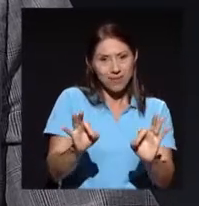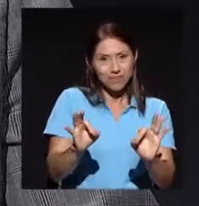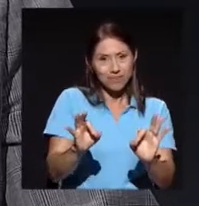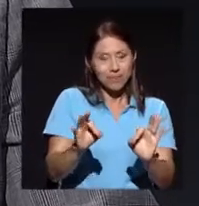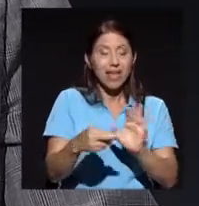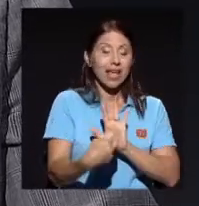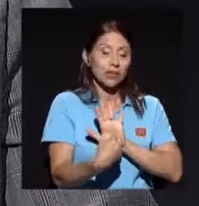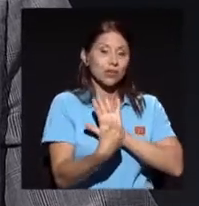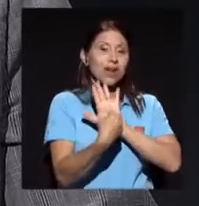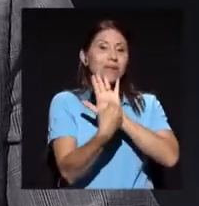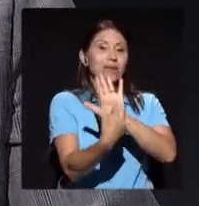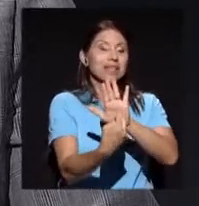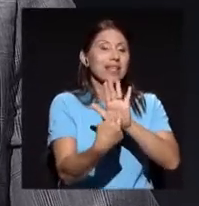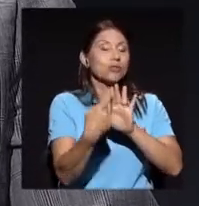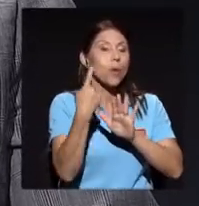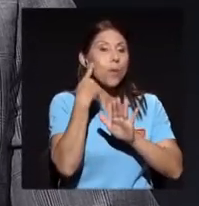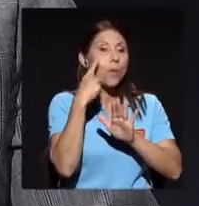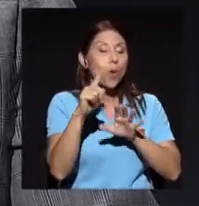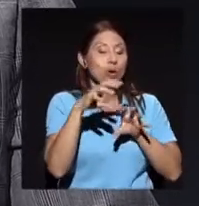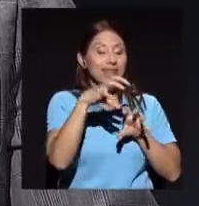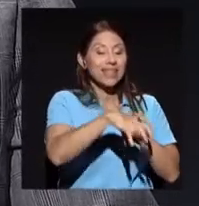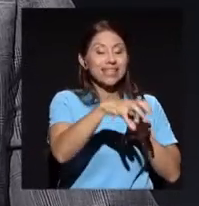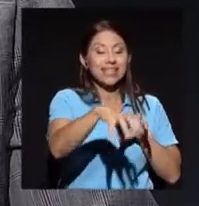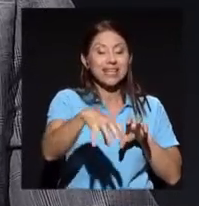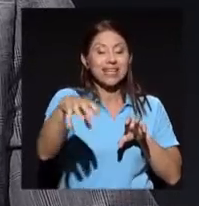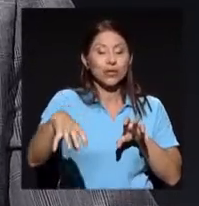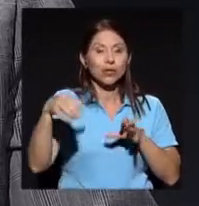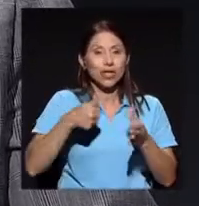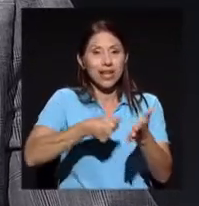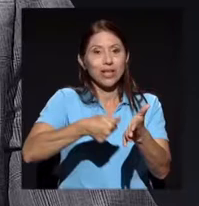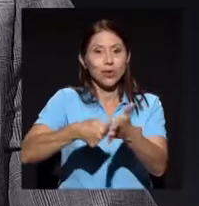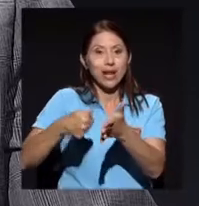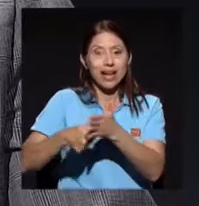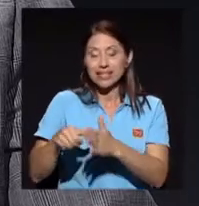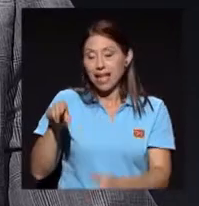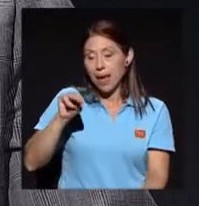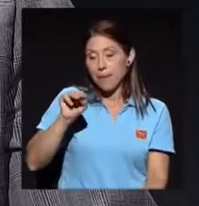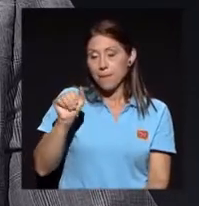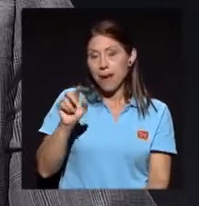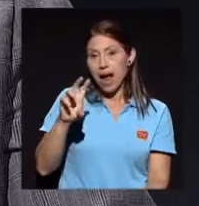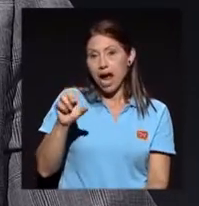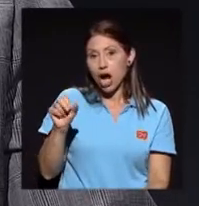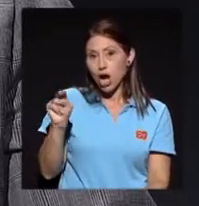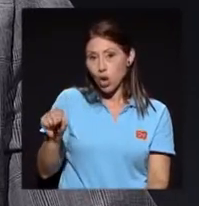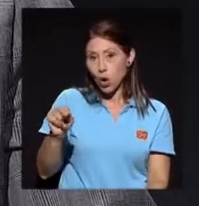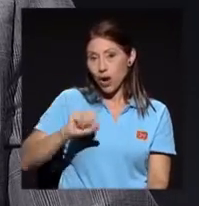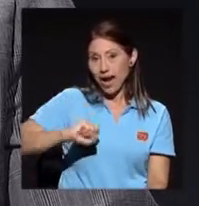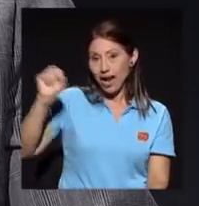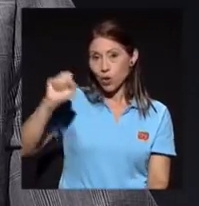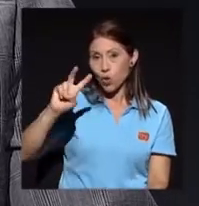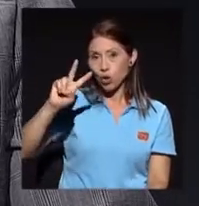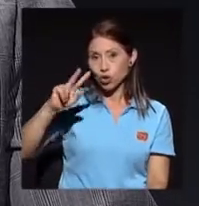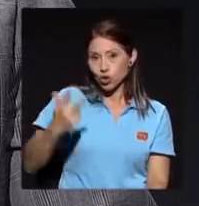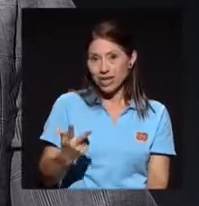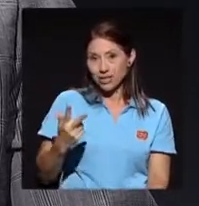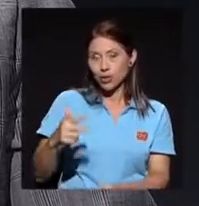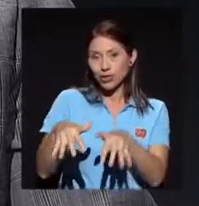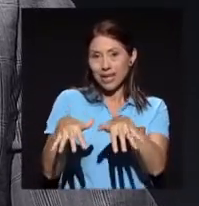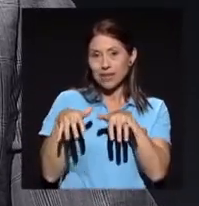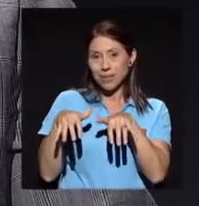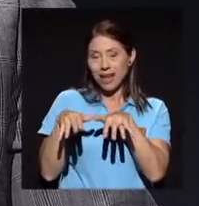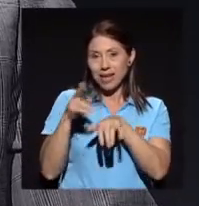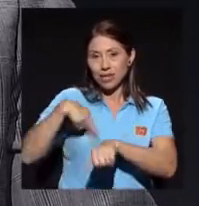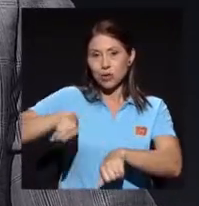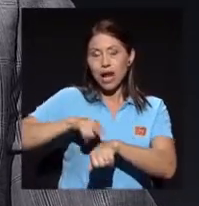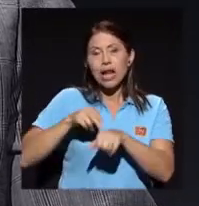distritos electorales y macrón ganó prácticamente dos tercios de la asamblea nacional con un poco más